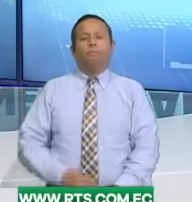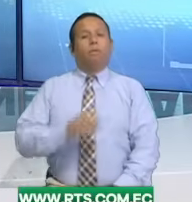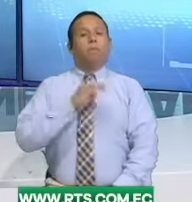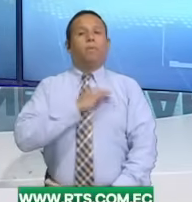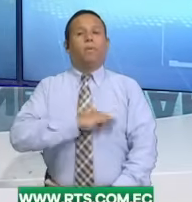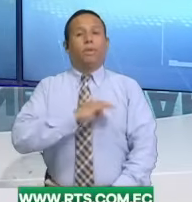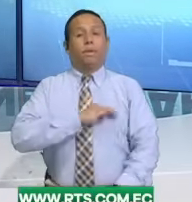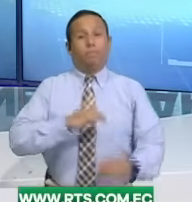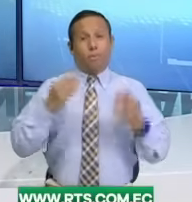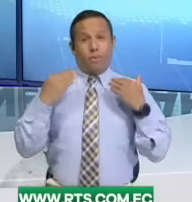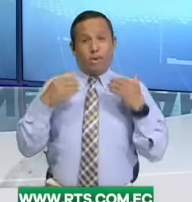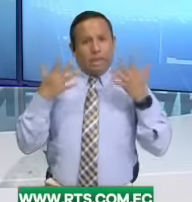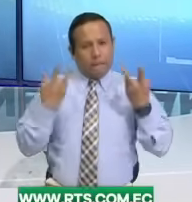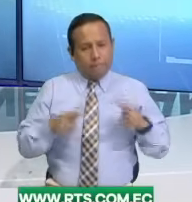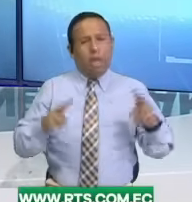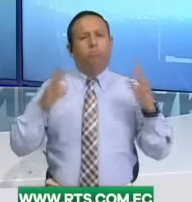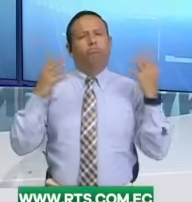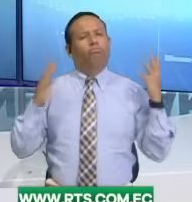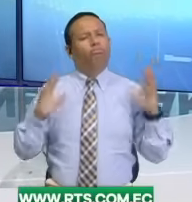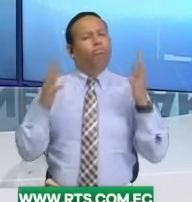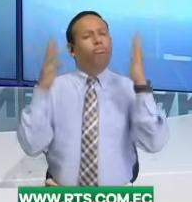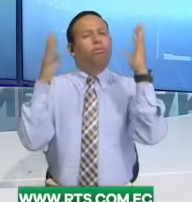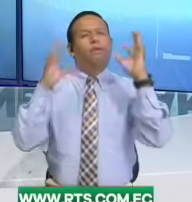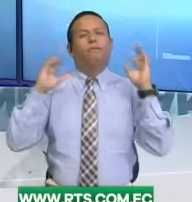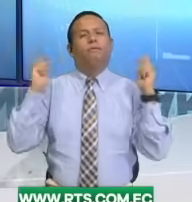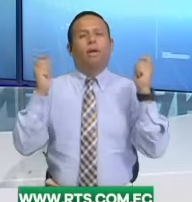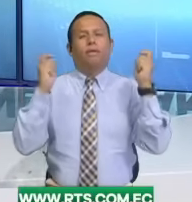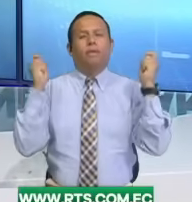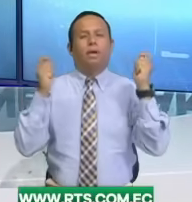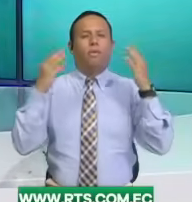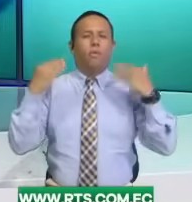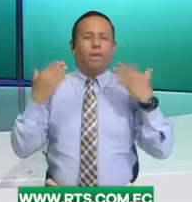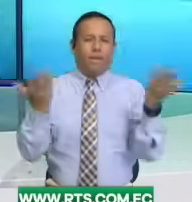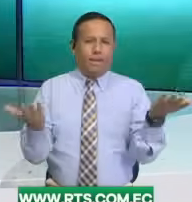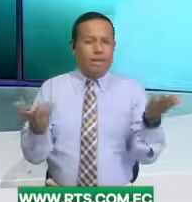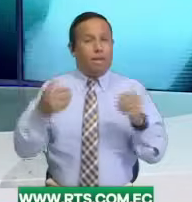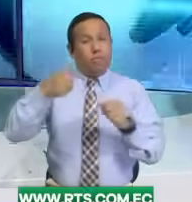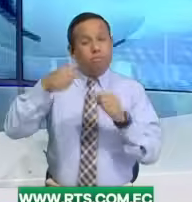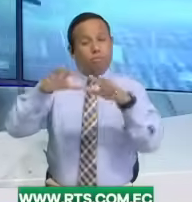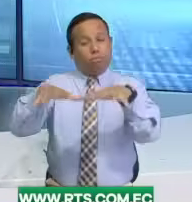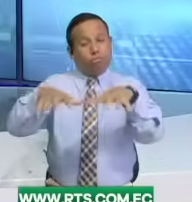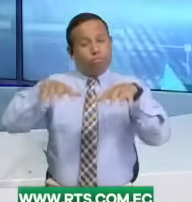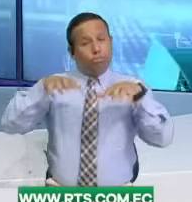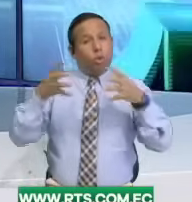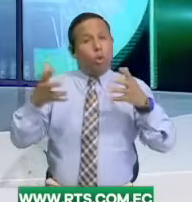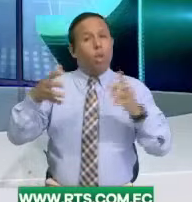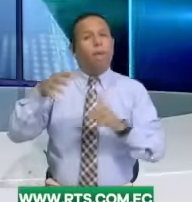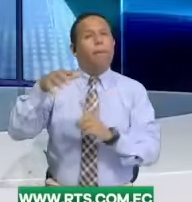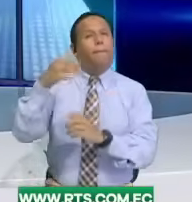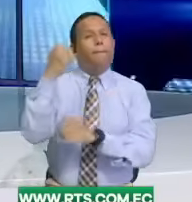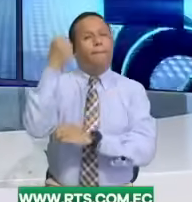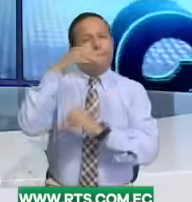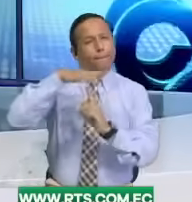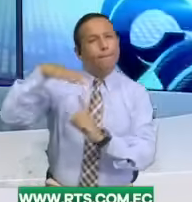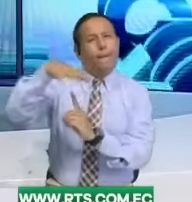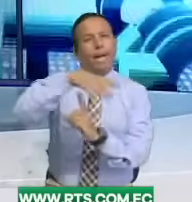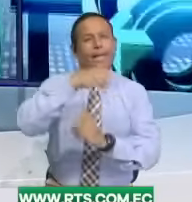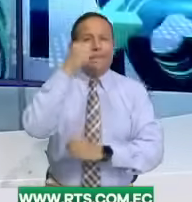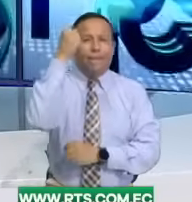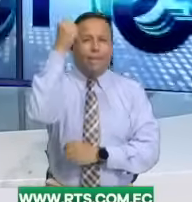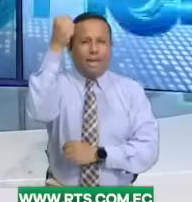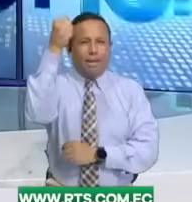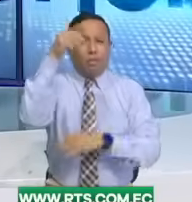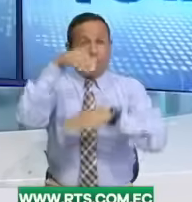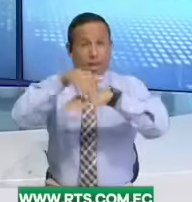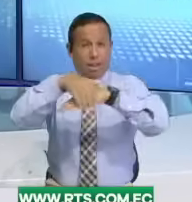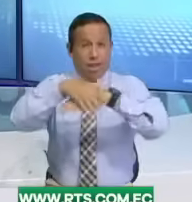municipio también celebró las fiestas de Guayaquil con una sesión conmemorativa que se realizó en el Parque Centenario al atardecer. Al evento